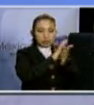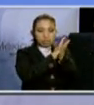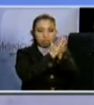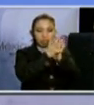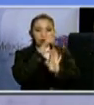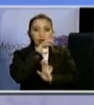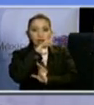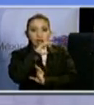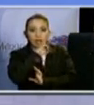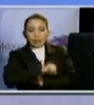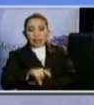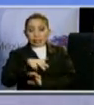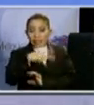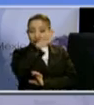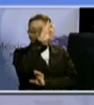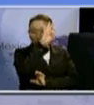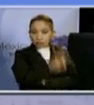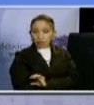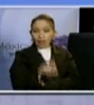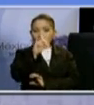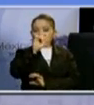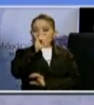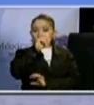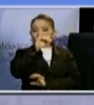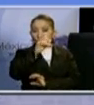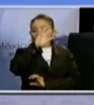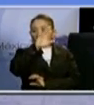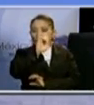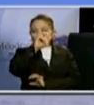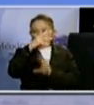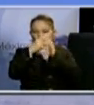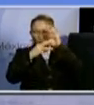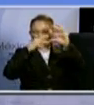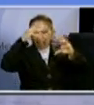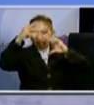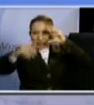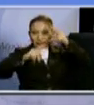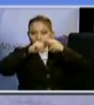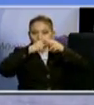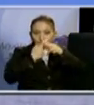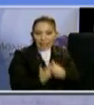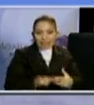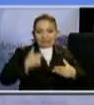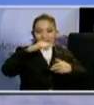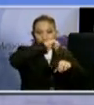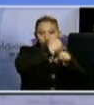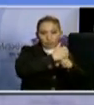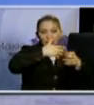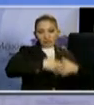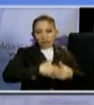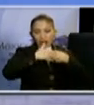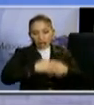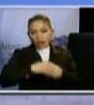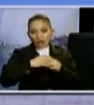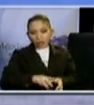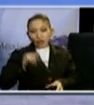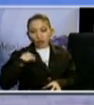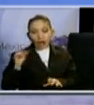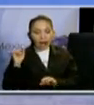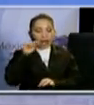mismo tiempo 13% del dióxido de carbono que se emitió desde el inicio de la industrialización también se ha precipitado a